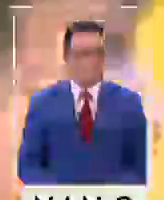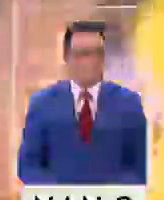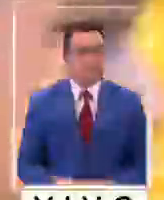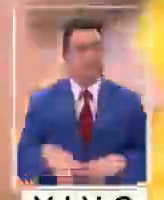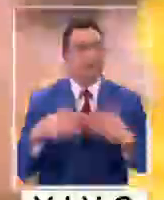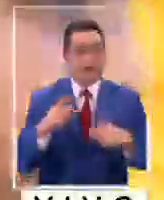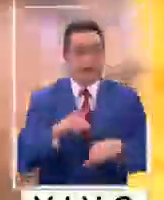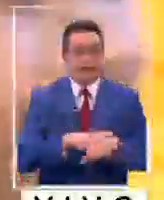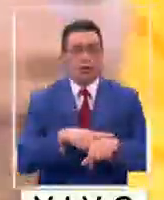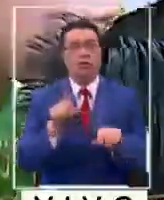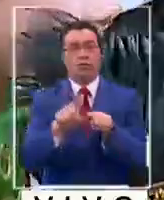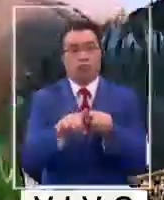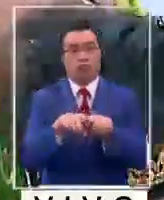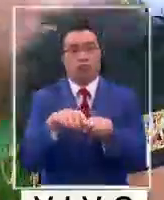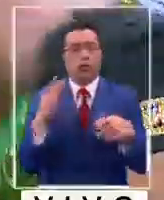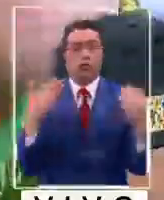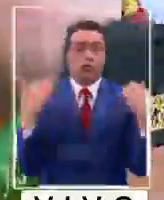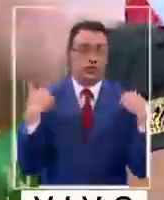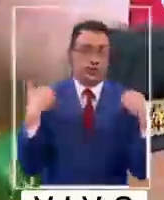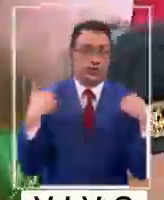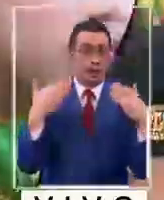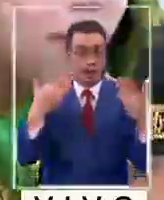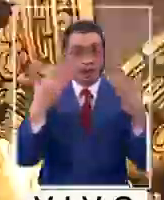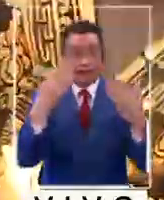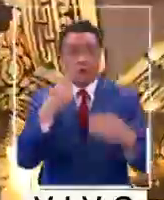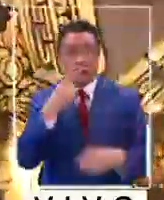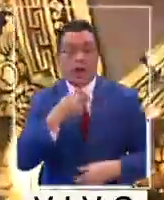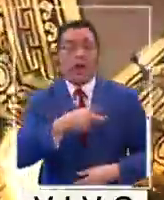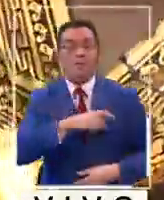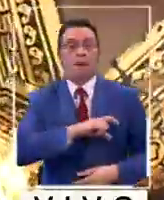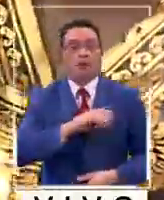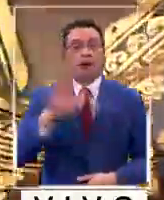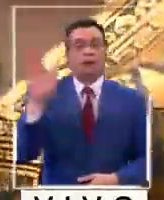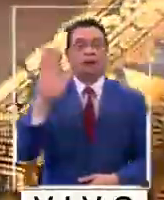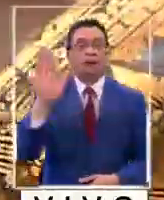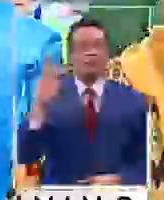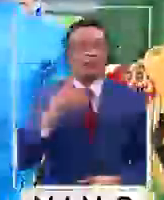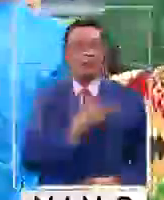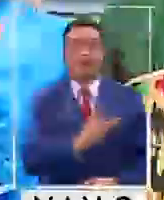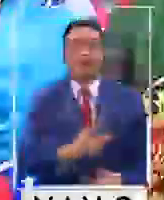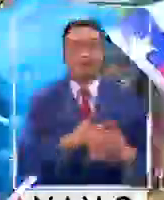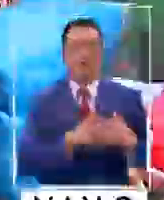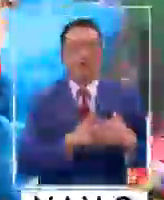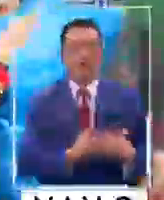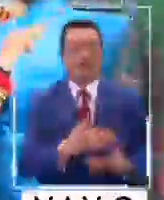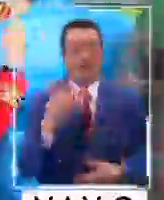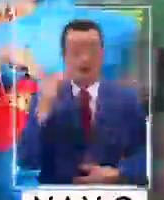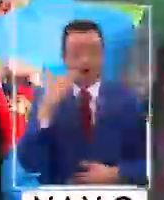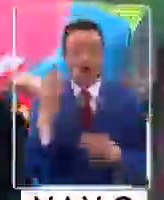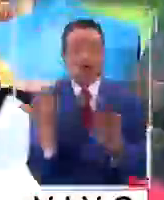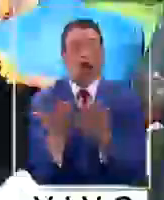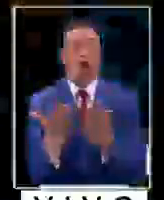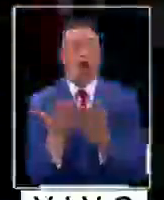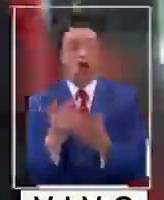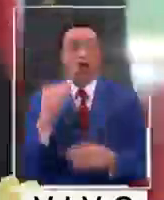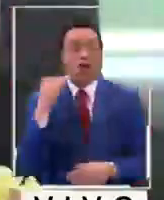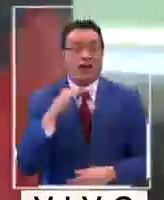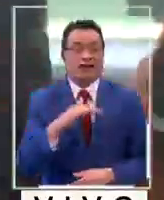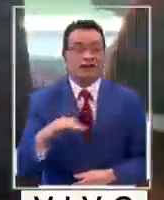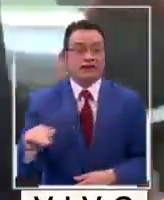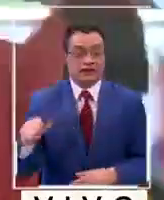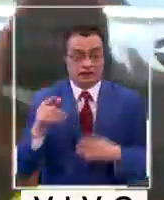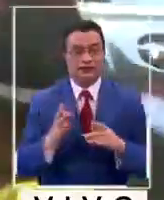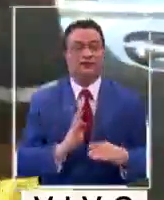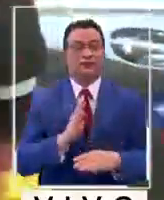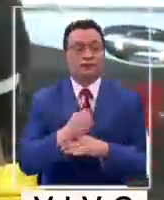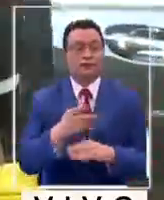Estuvieron varios minutos ensayando para saludar en español a la presidenta Michelle Bachelet. Los niños de una escuela primaria de Yakarta